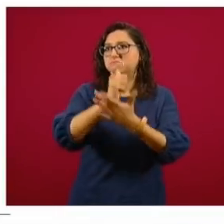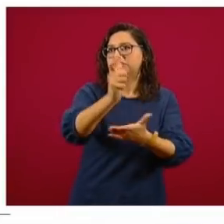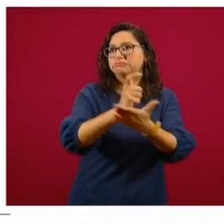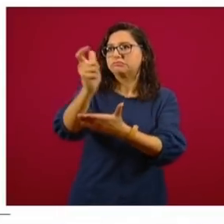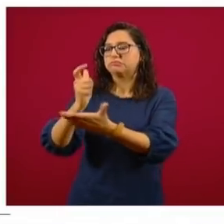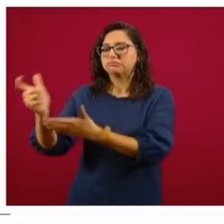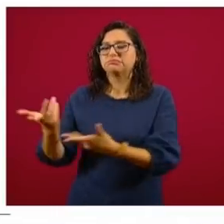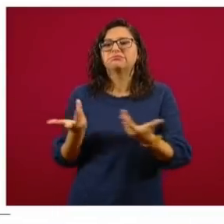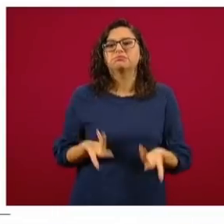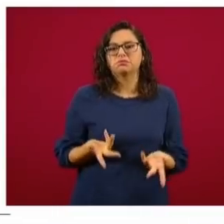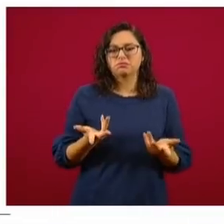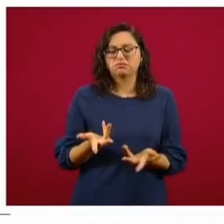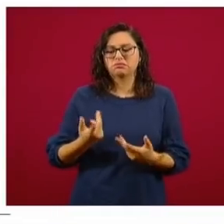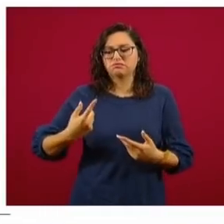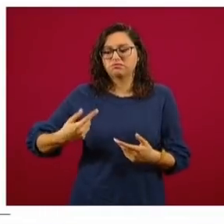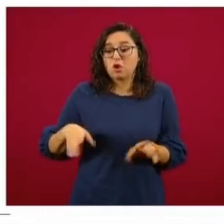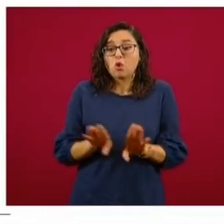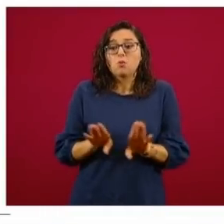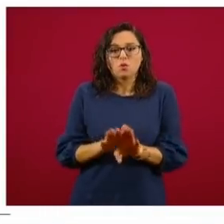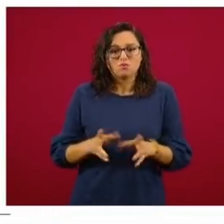puntos. Nosotros